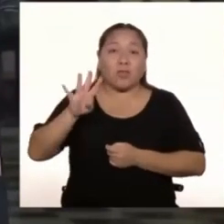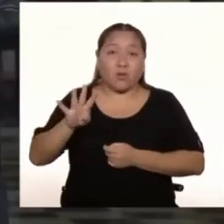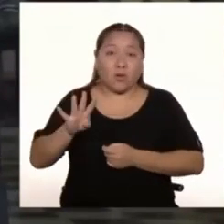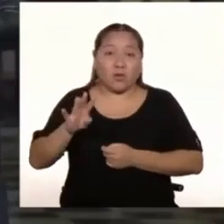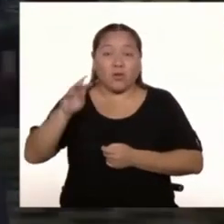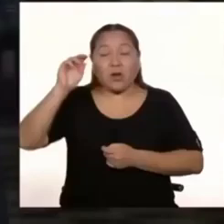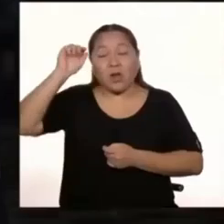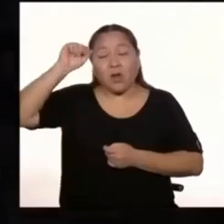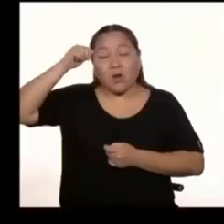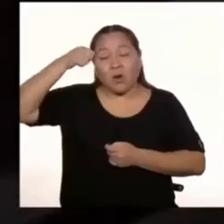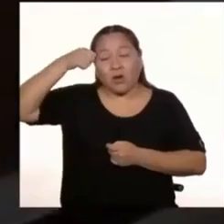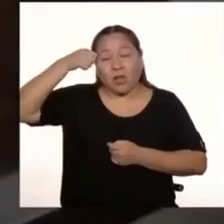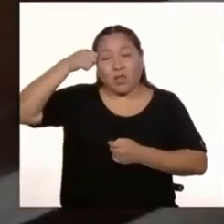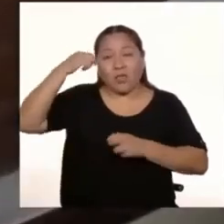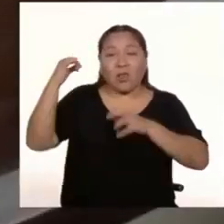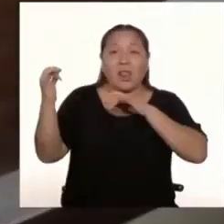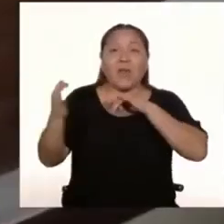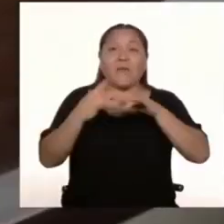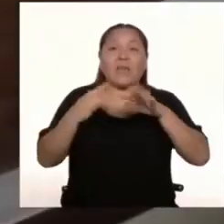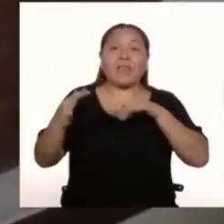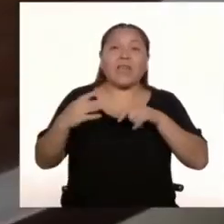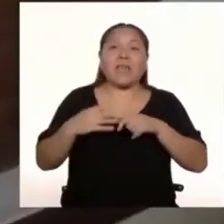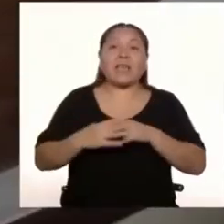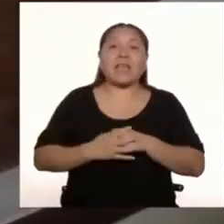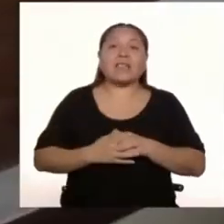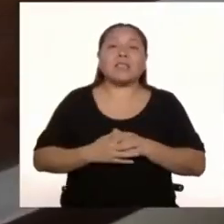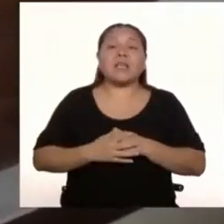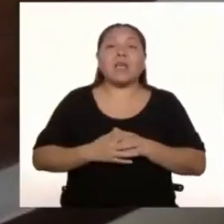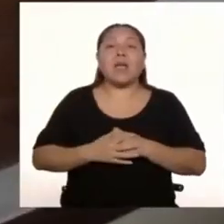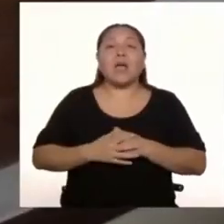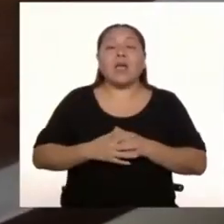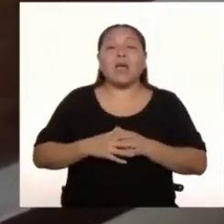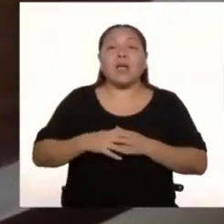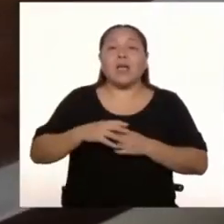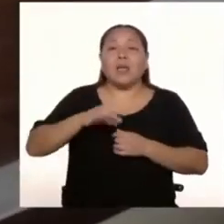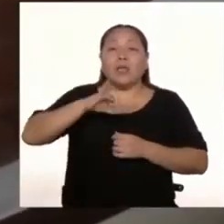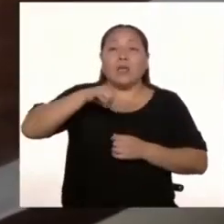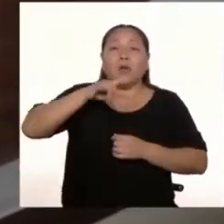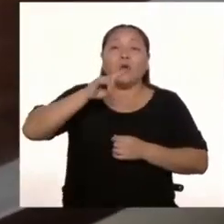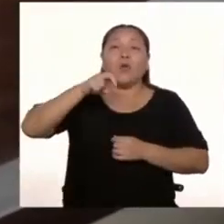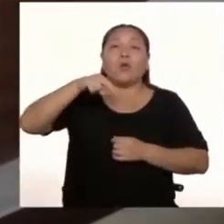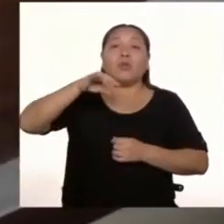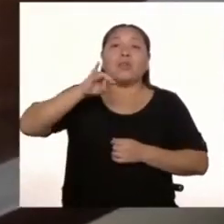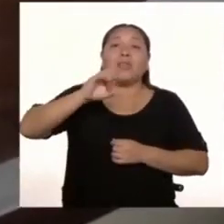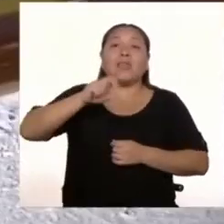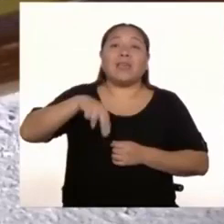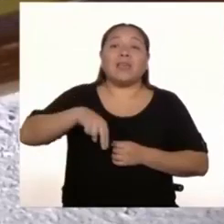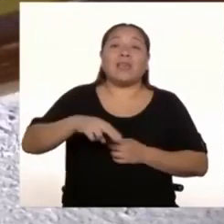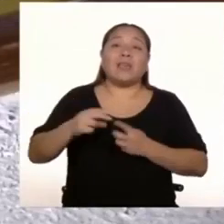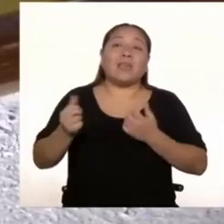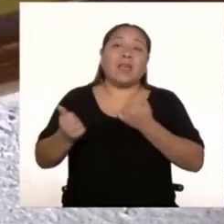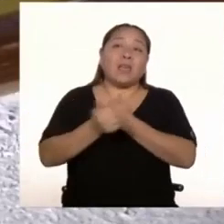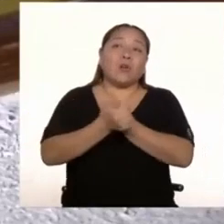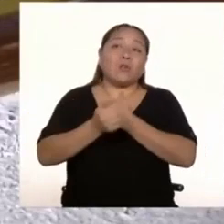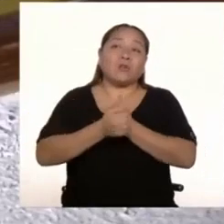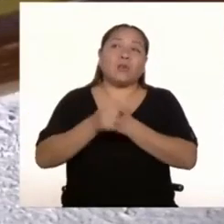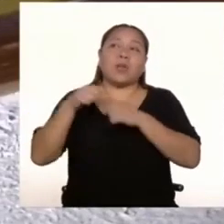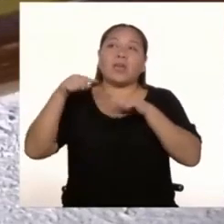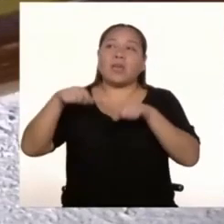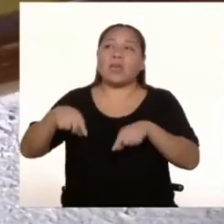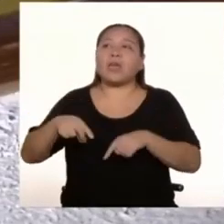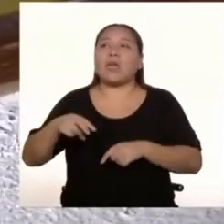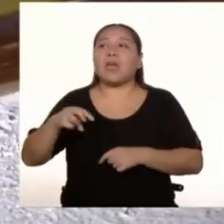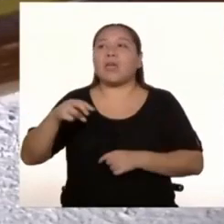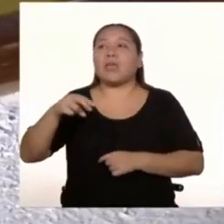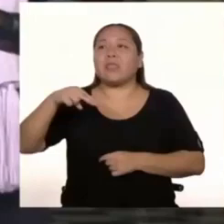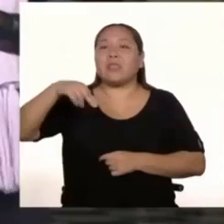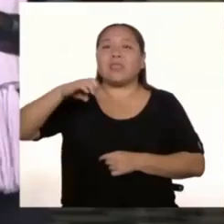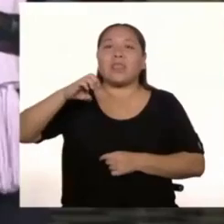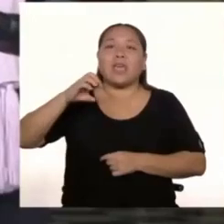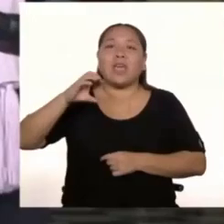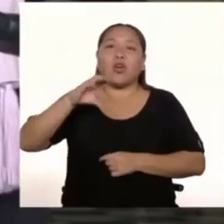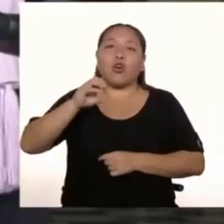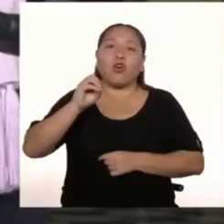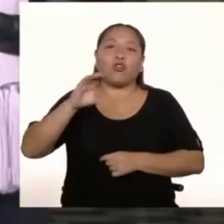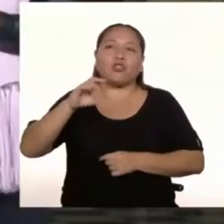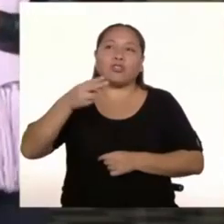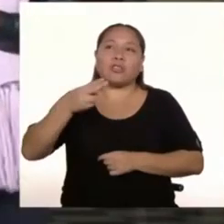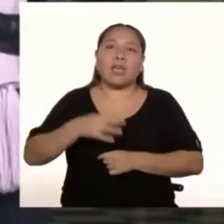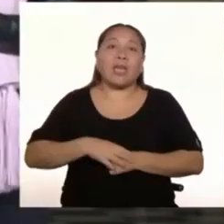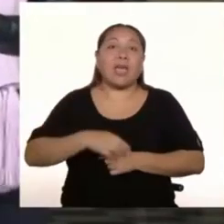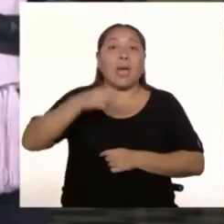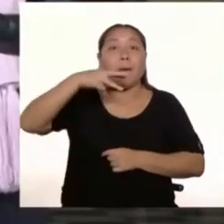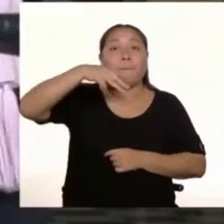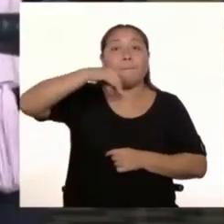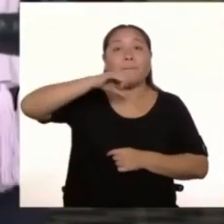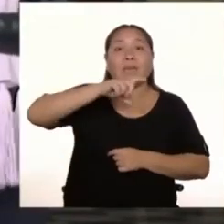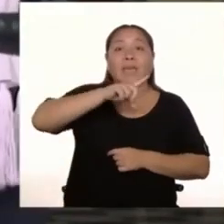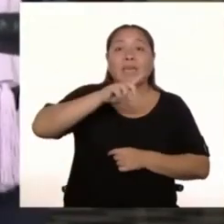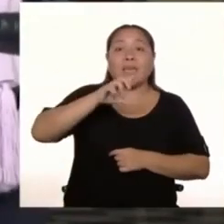Junín y Ayacucho. Por ejemplo, ahora descansan aquí los restos de Mariano Necochea, del mariscal Miller